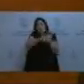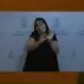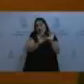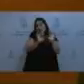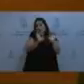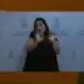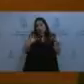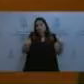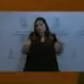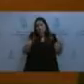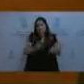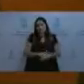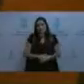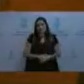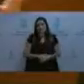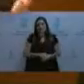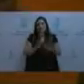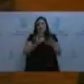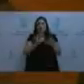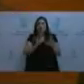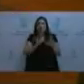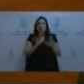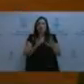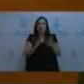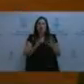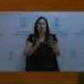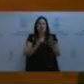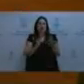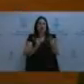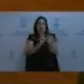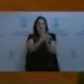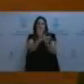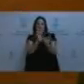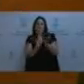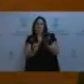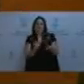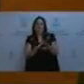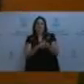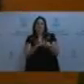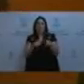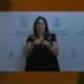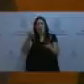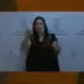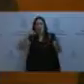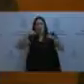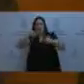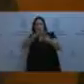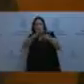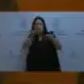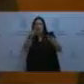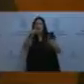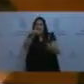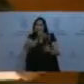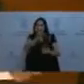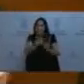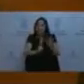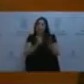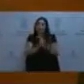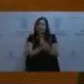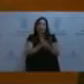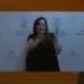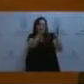caso, conspiraciones, gestos de cara a la galería y comedias aparte, esta semana vuelve usted a situarse en el